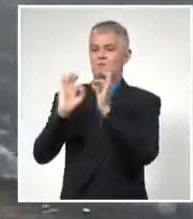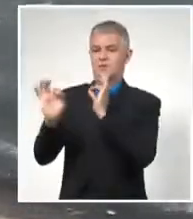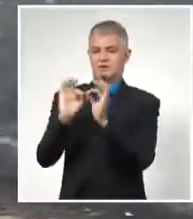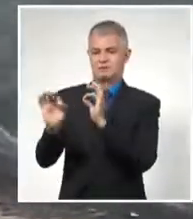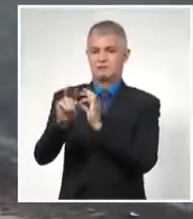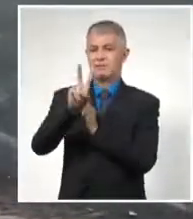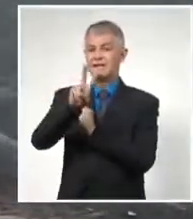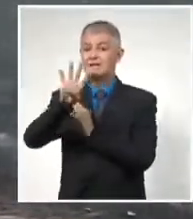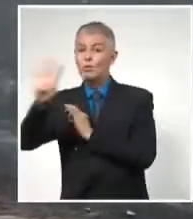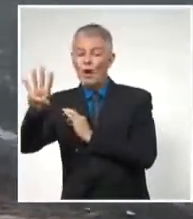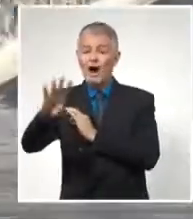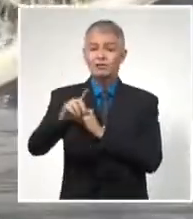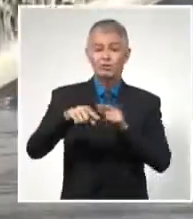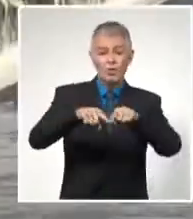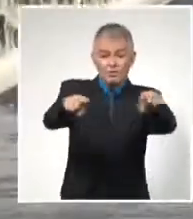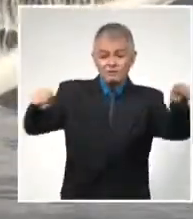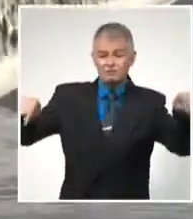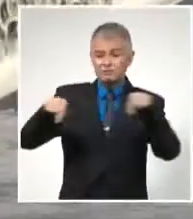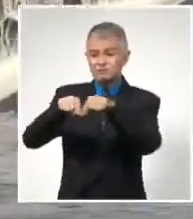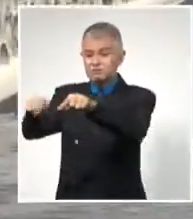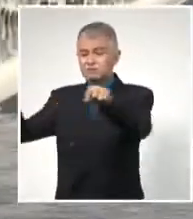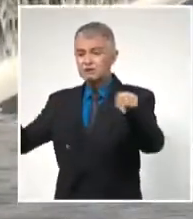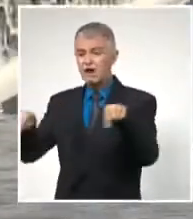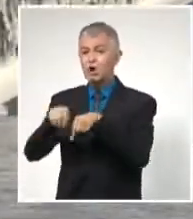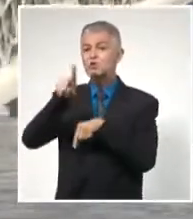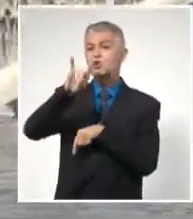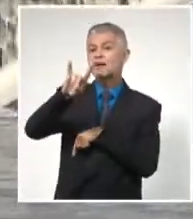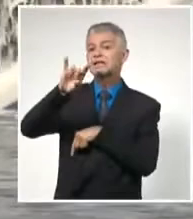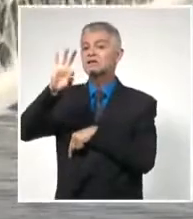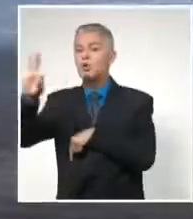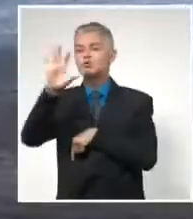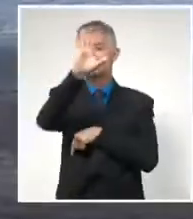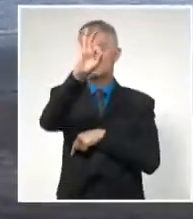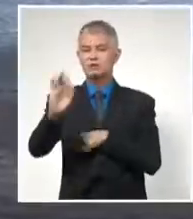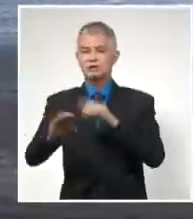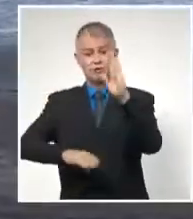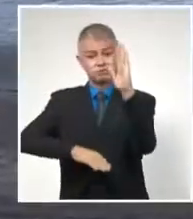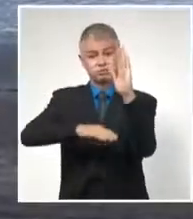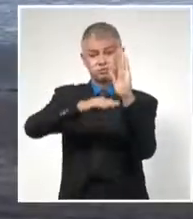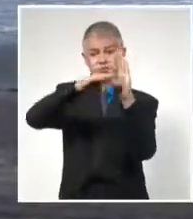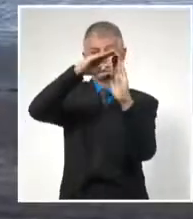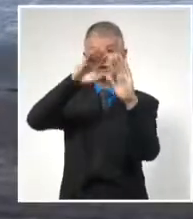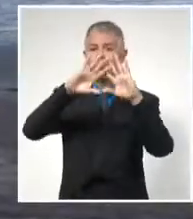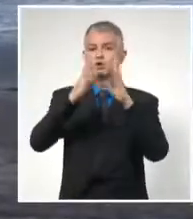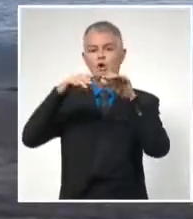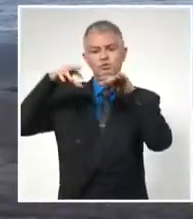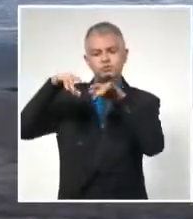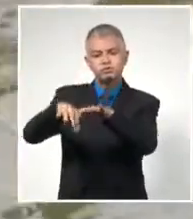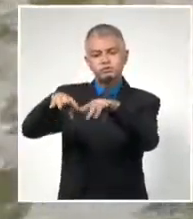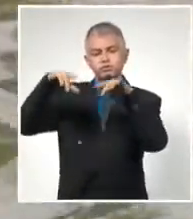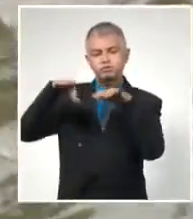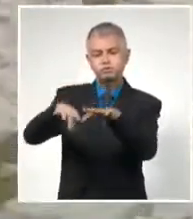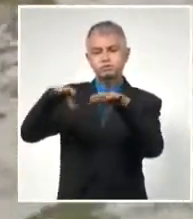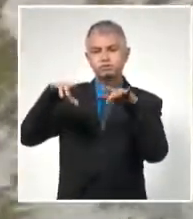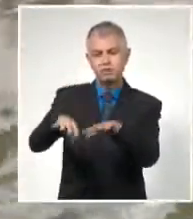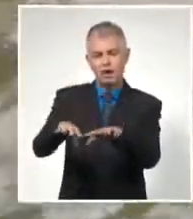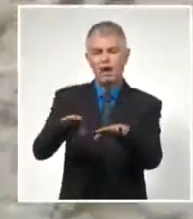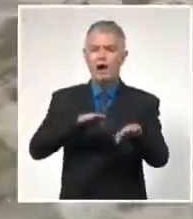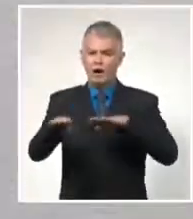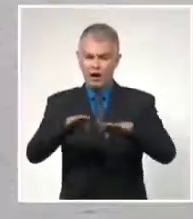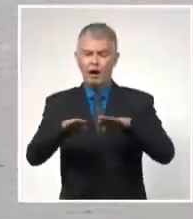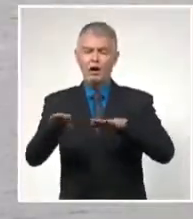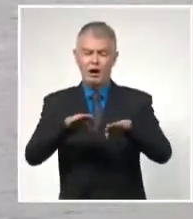embalses de la provincia se encuentran al 98% de su capacidad de llenado. Casi todos vierten y en condiciones óptimas para recibir los acumulados